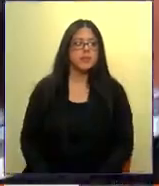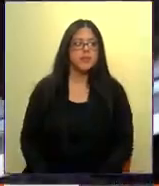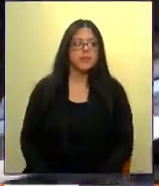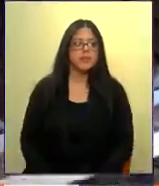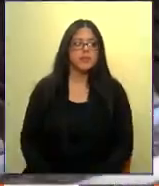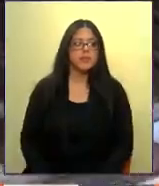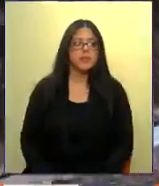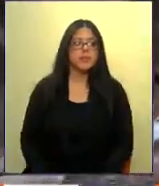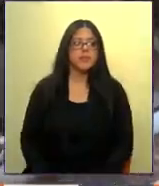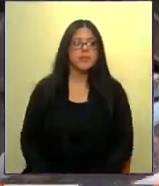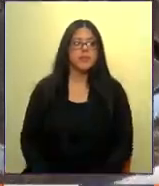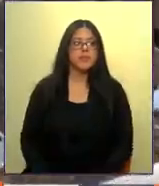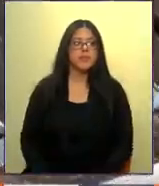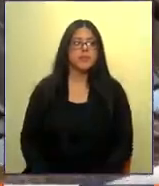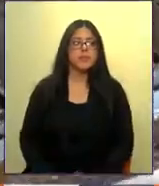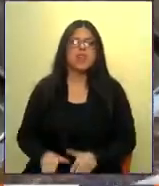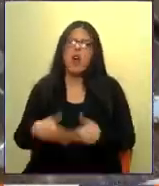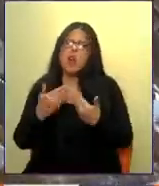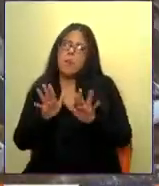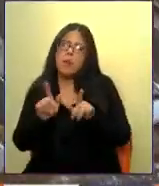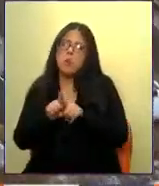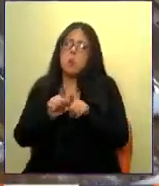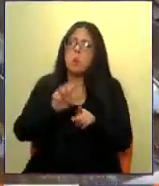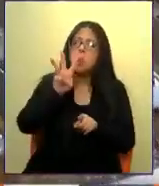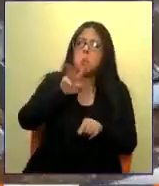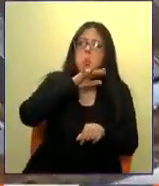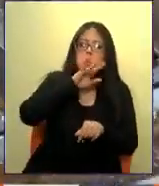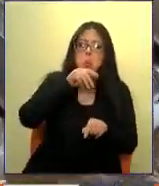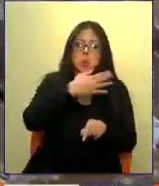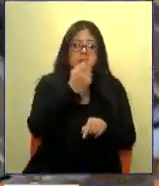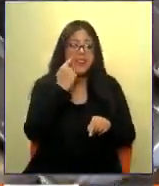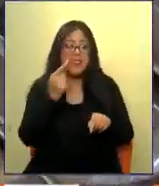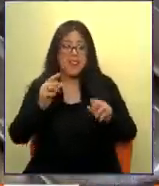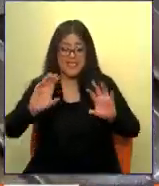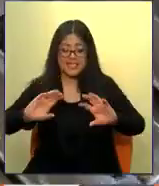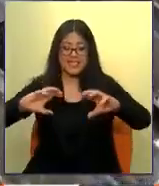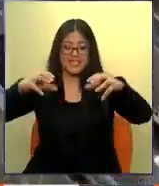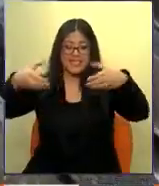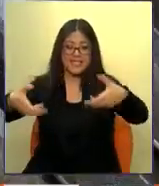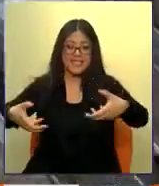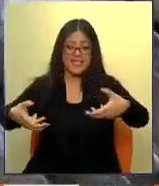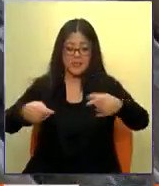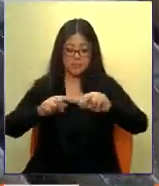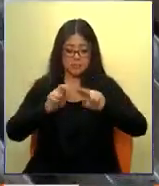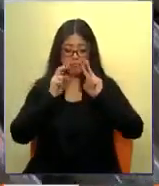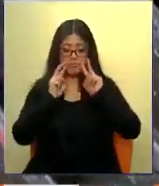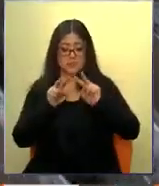Pasaron unos 3 minutos nomás. Fíjate, ya sellaron, lo damos vuelta.